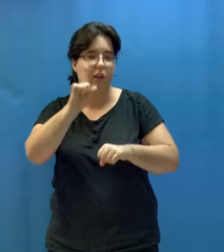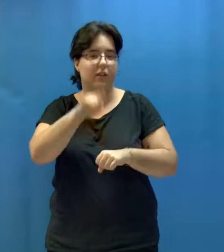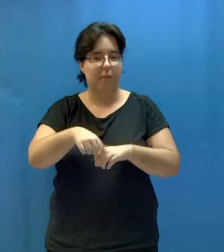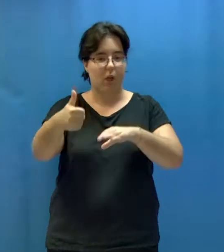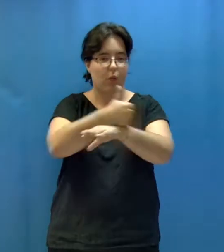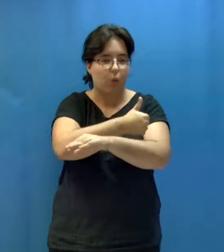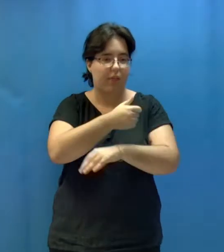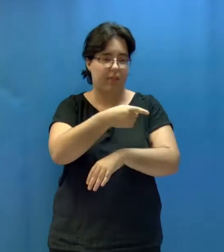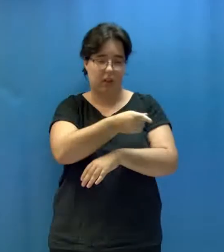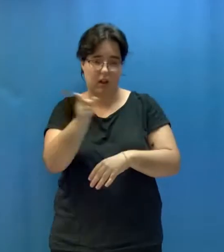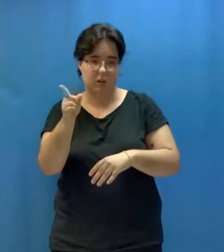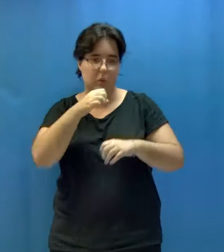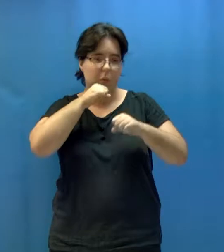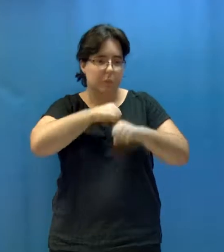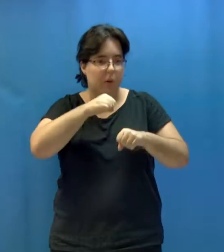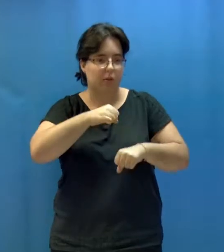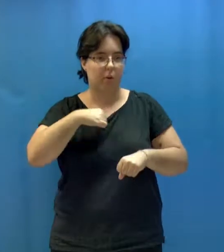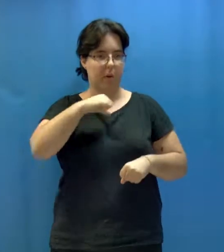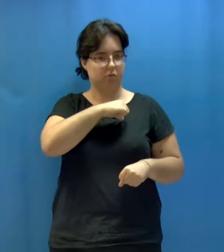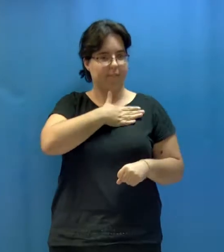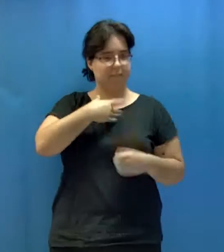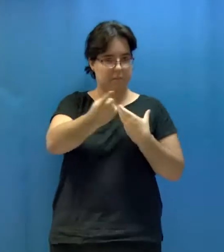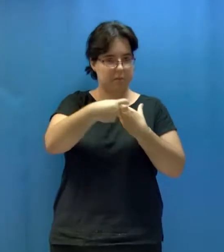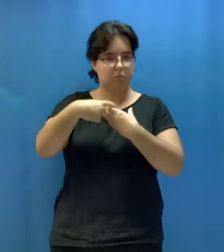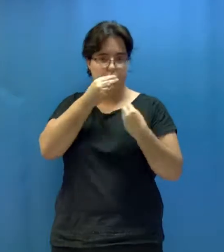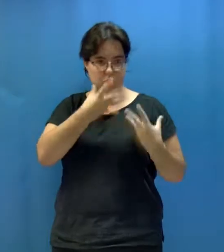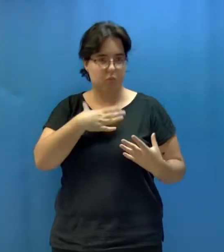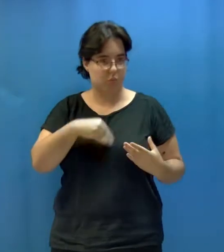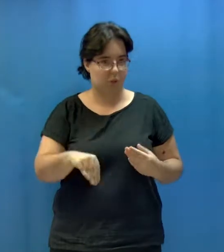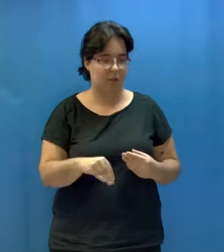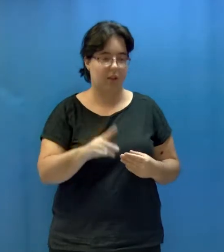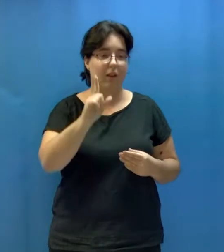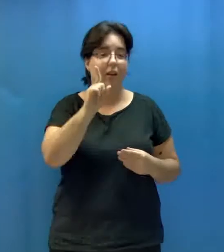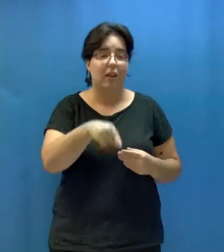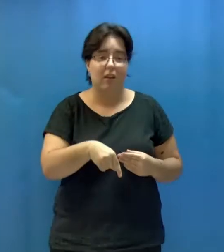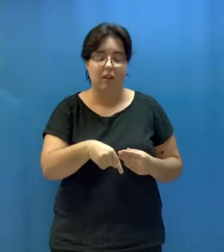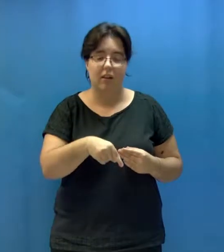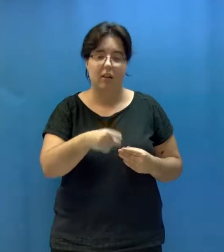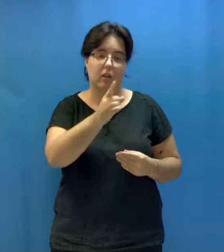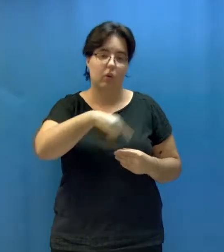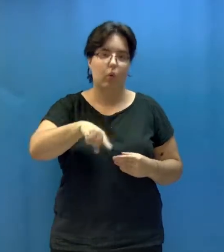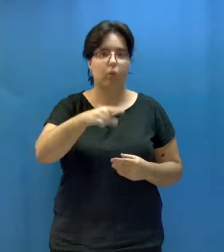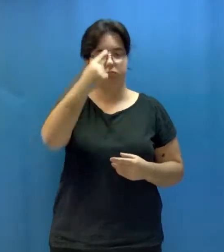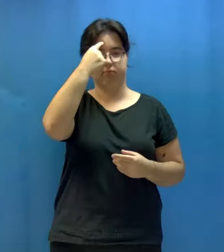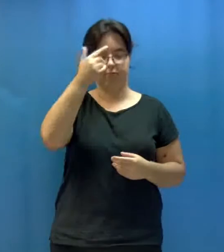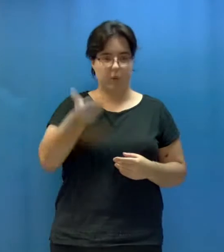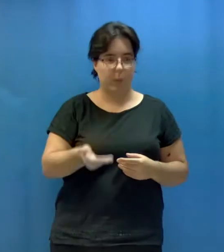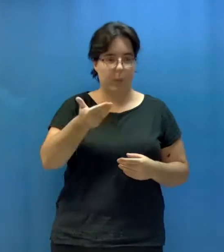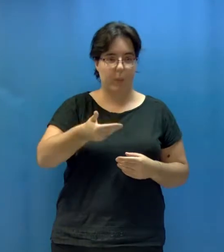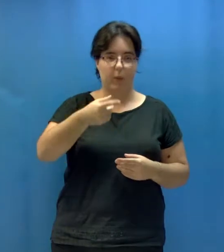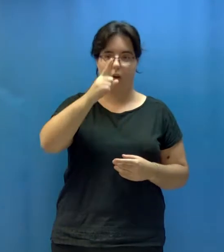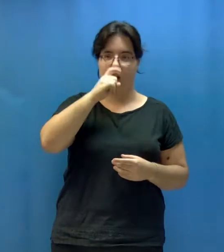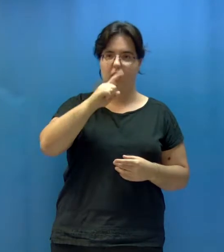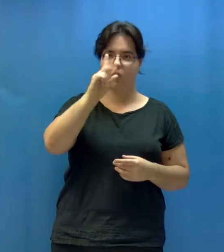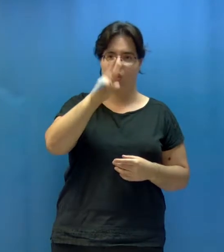ciudadanas mayores que a título individual quieran participar en este órgano. Tampoco podemos desconocer la importancia de la integración en noviembre de 2014 de la